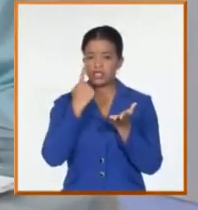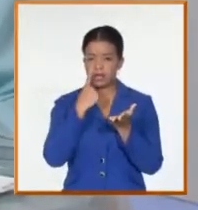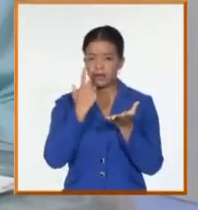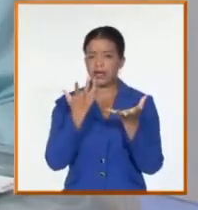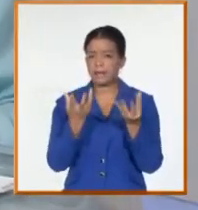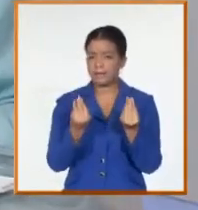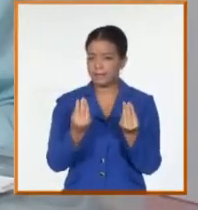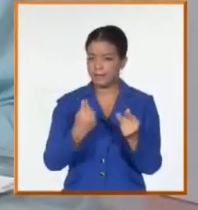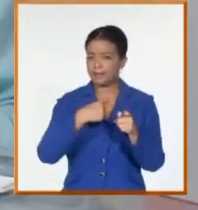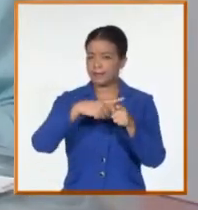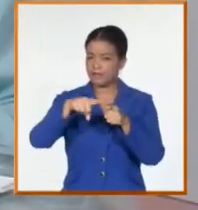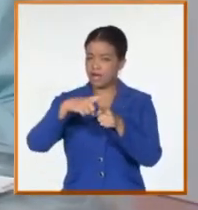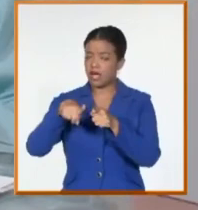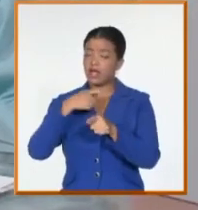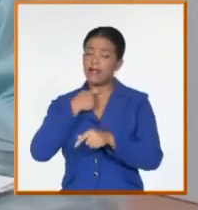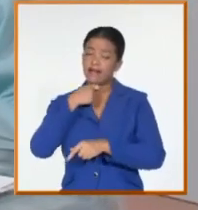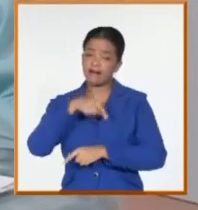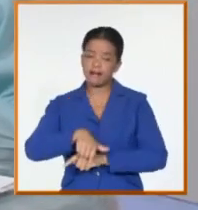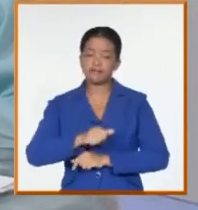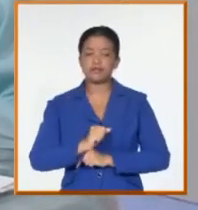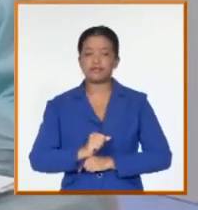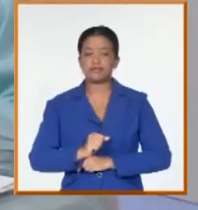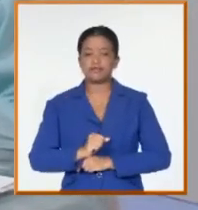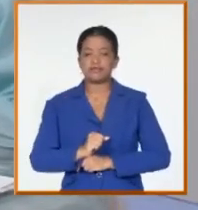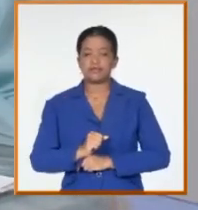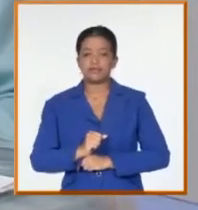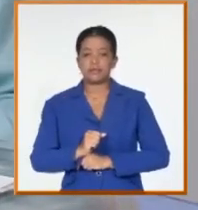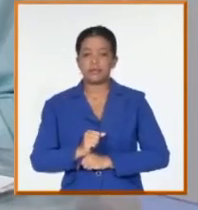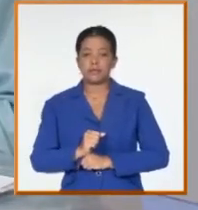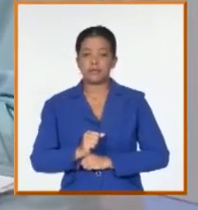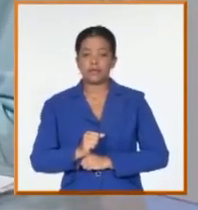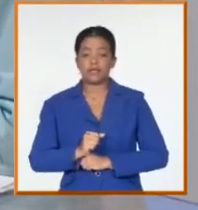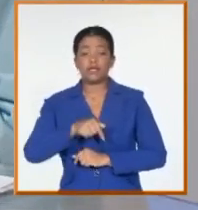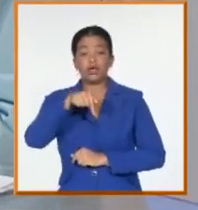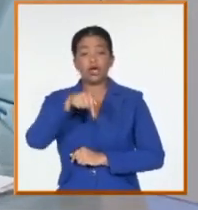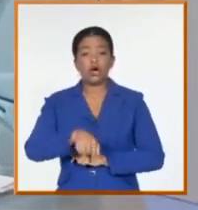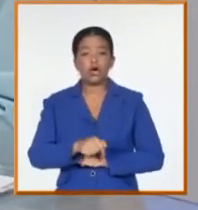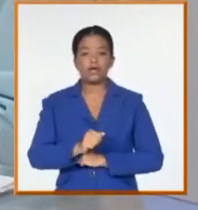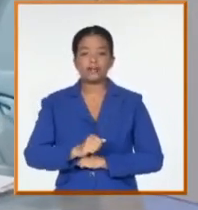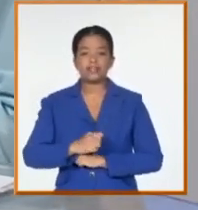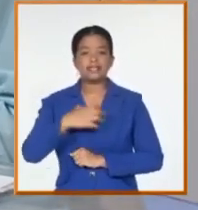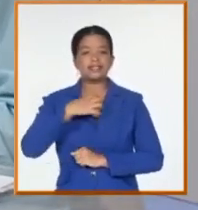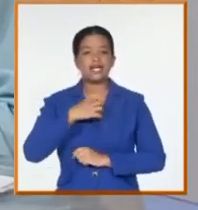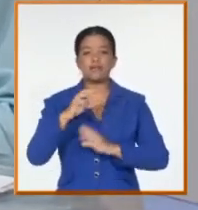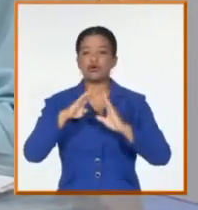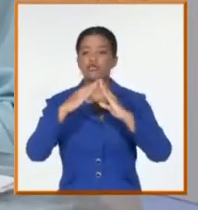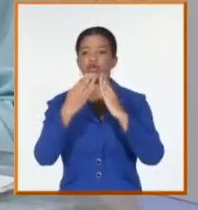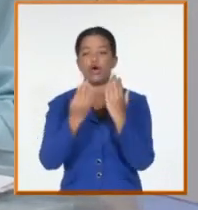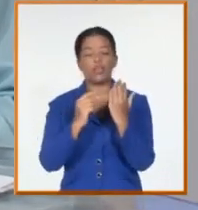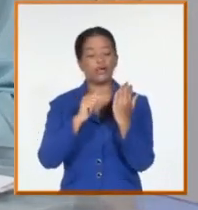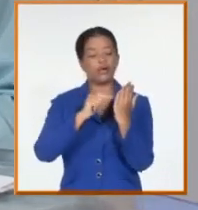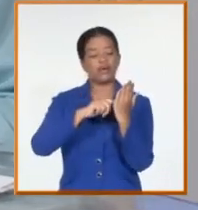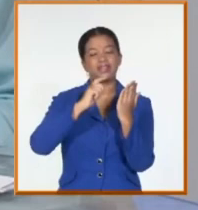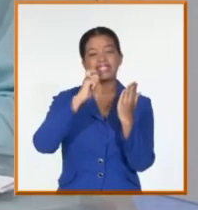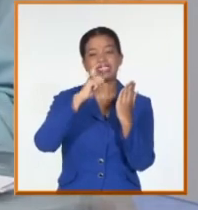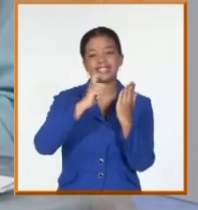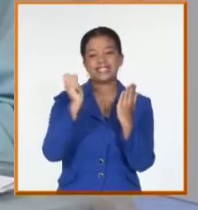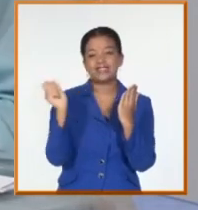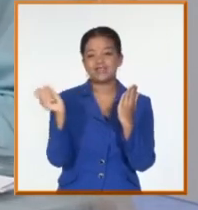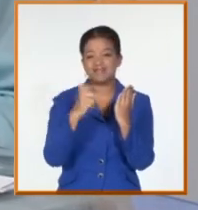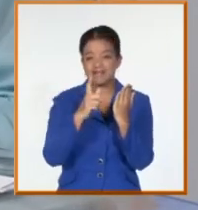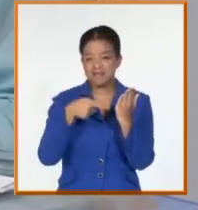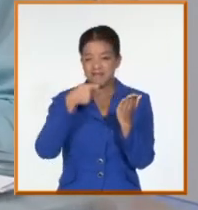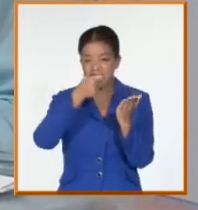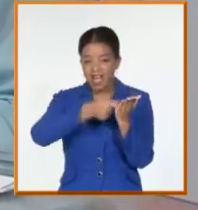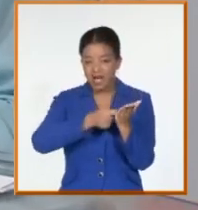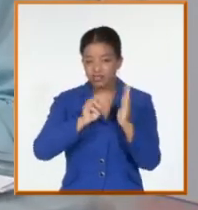estamos hablando de que hoy no tenemos todos los códigos QR para la venta mayorista en